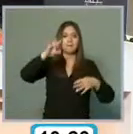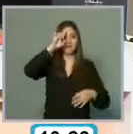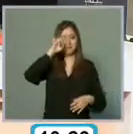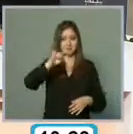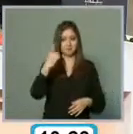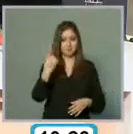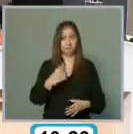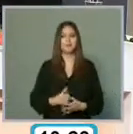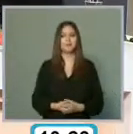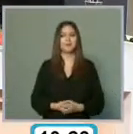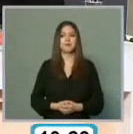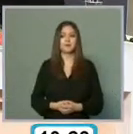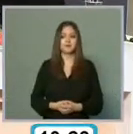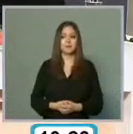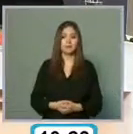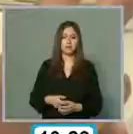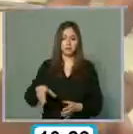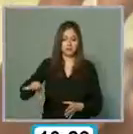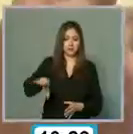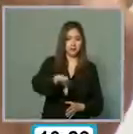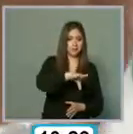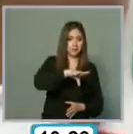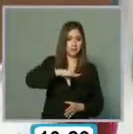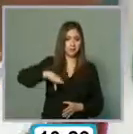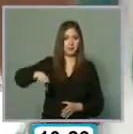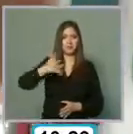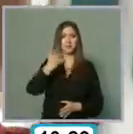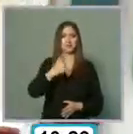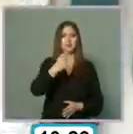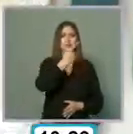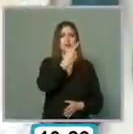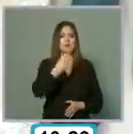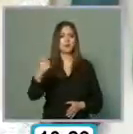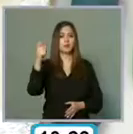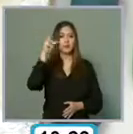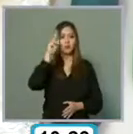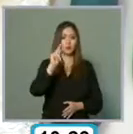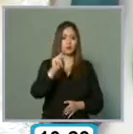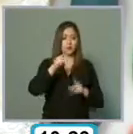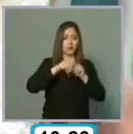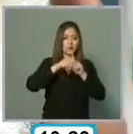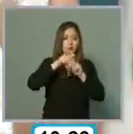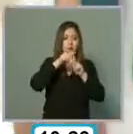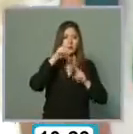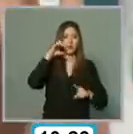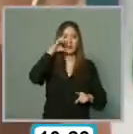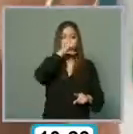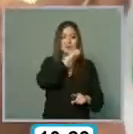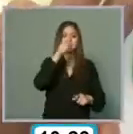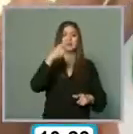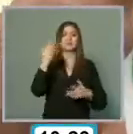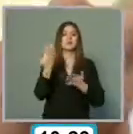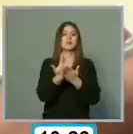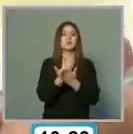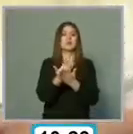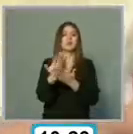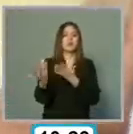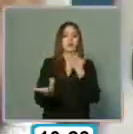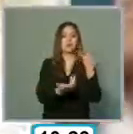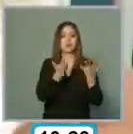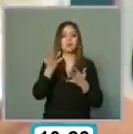vacío? a agregar, por favor, vamos a calentar nuestro horno 180 grados y vamos a dejar que se cocine. Obviamente esto ya